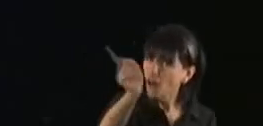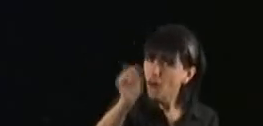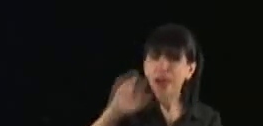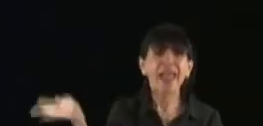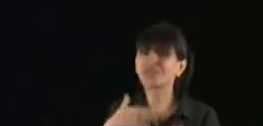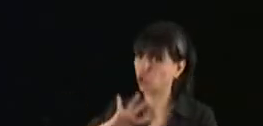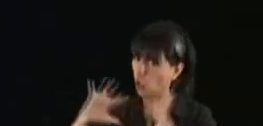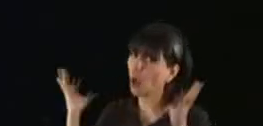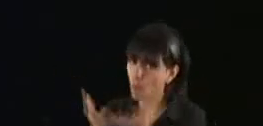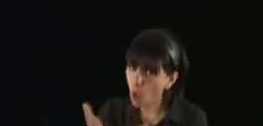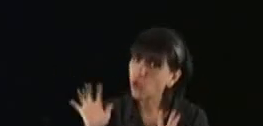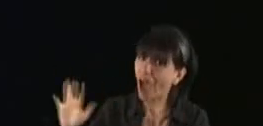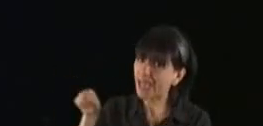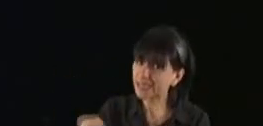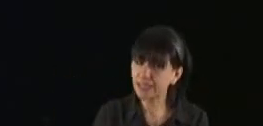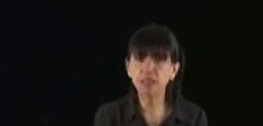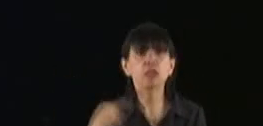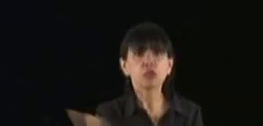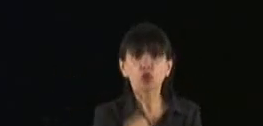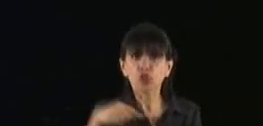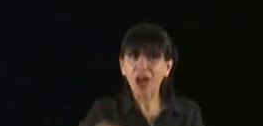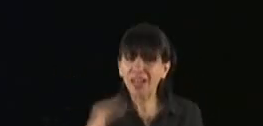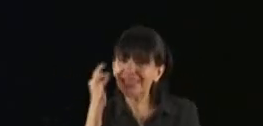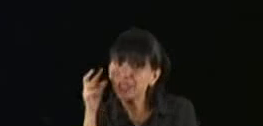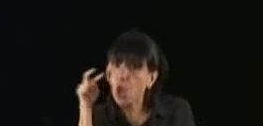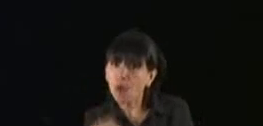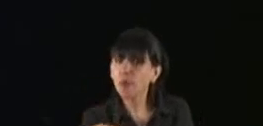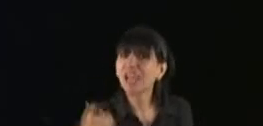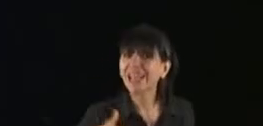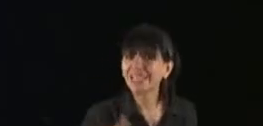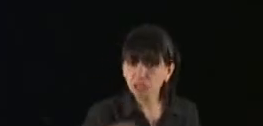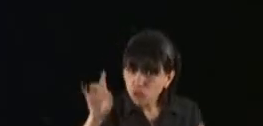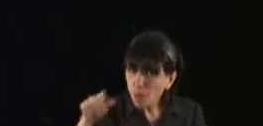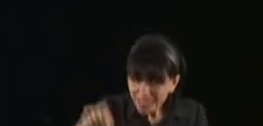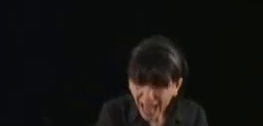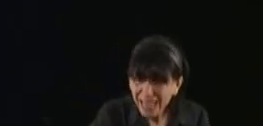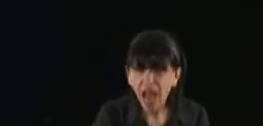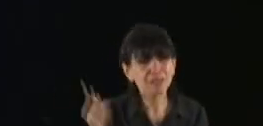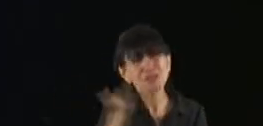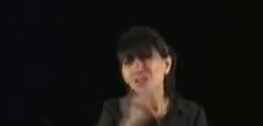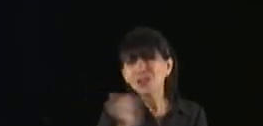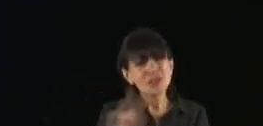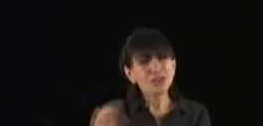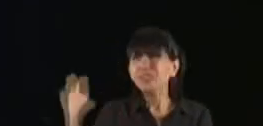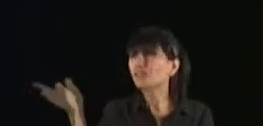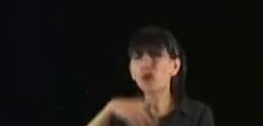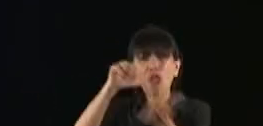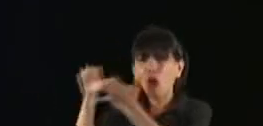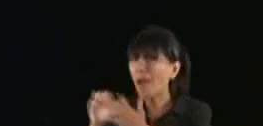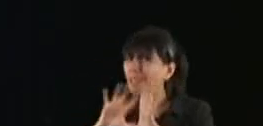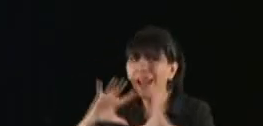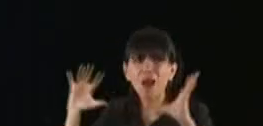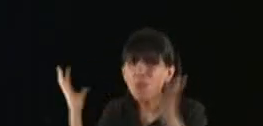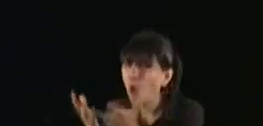Lo que nosotros estamos viendo acá no pasa solo en la Argentina, pasa en todo el mundo,